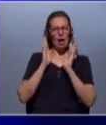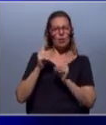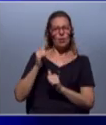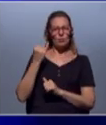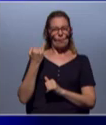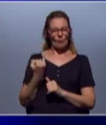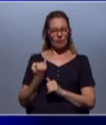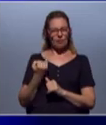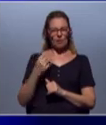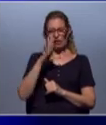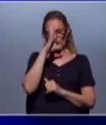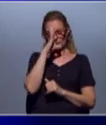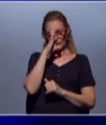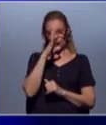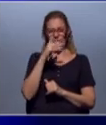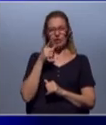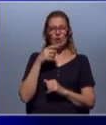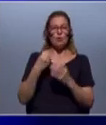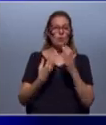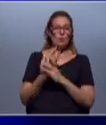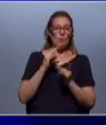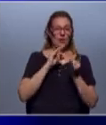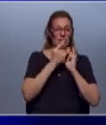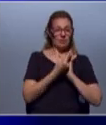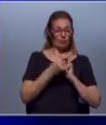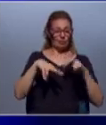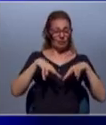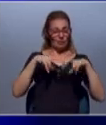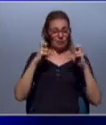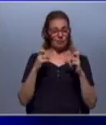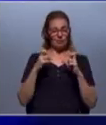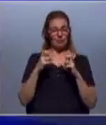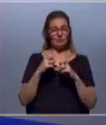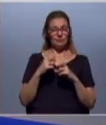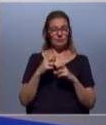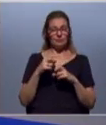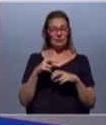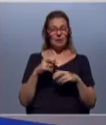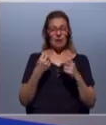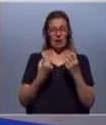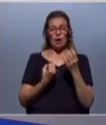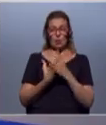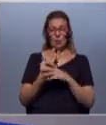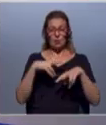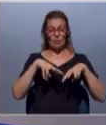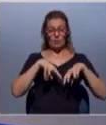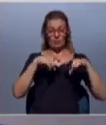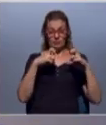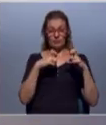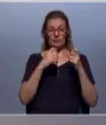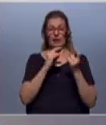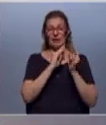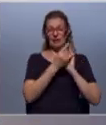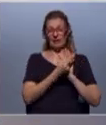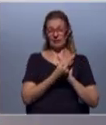a partir de febrero si es que es el nuevo parlamento y que se va a encargar de analizar los planos analiza el nuevo parlament bien porque la constitución